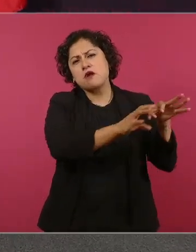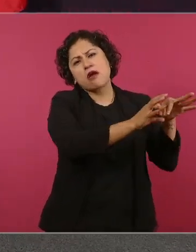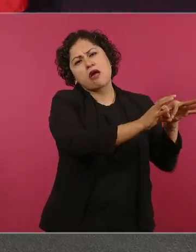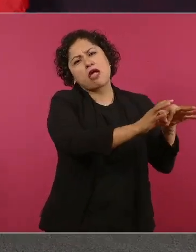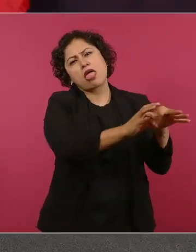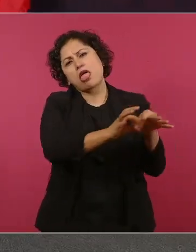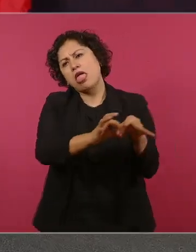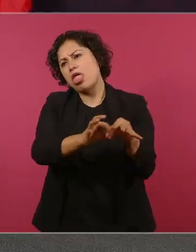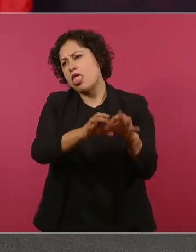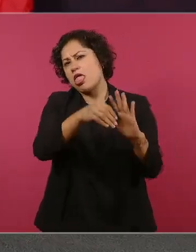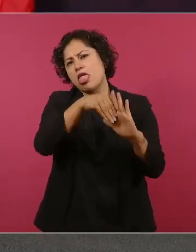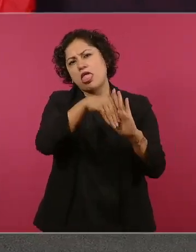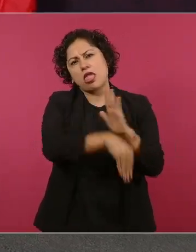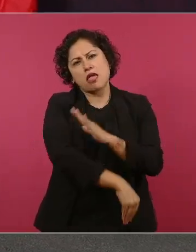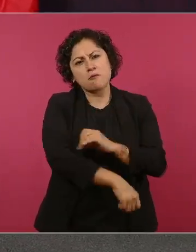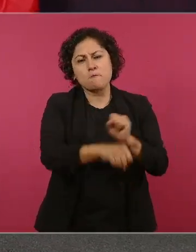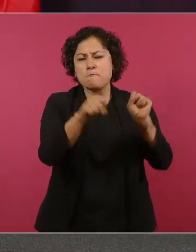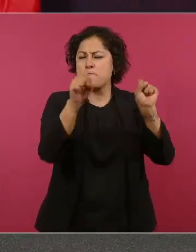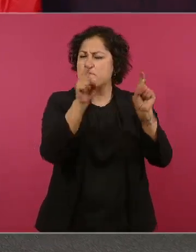en decadencia,